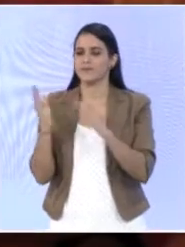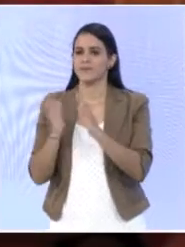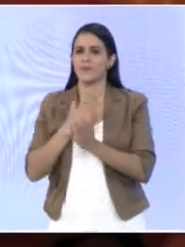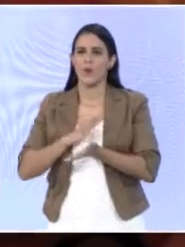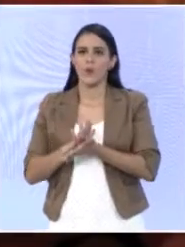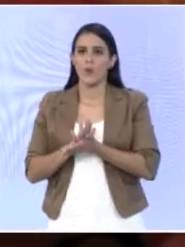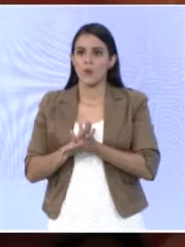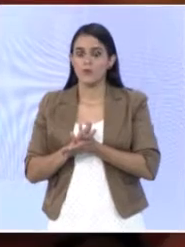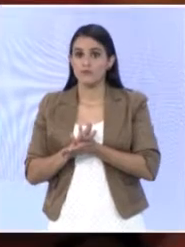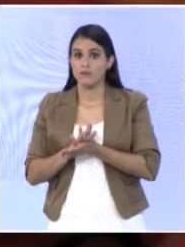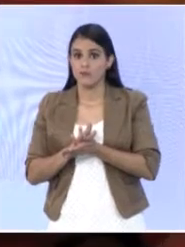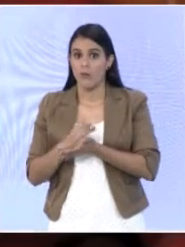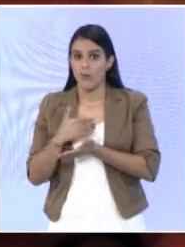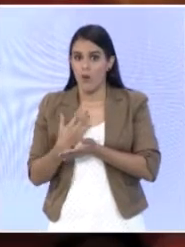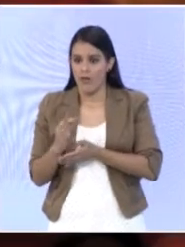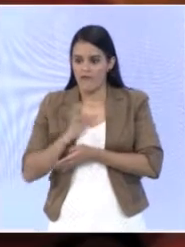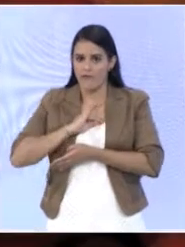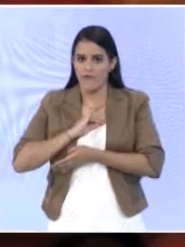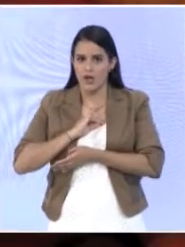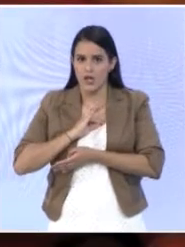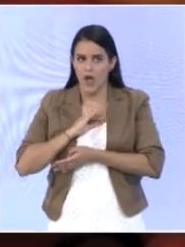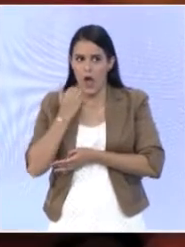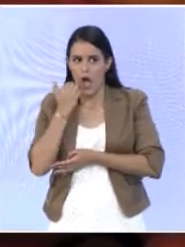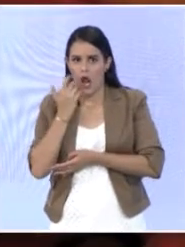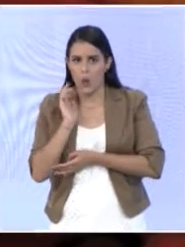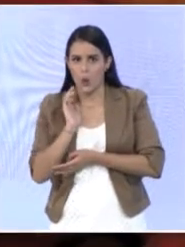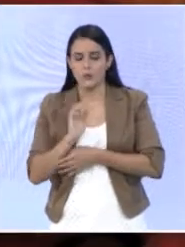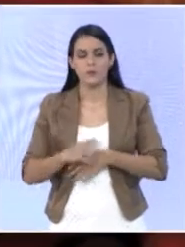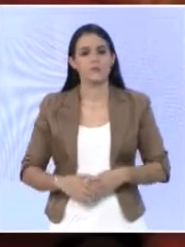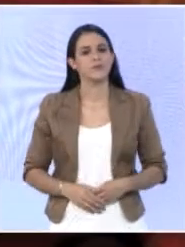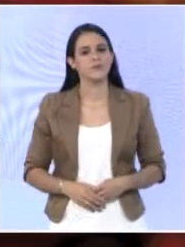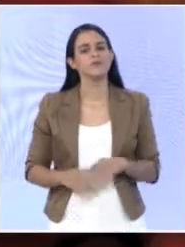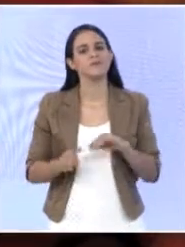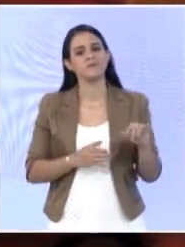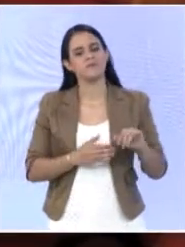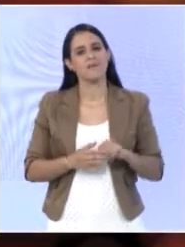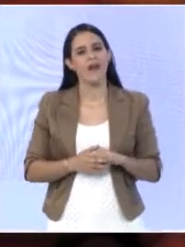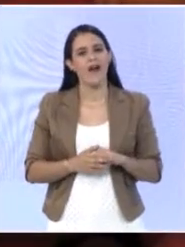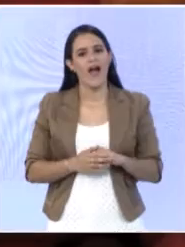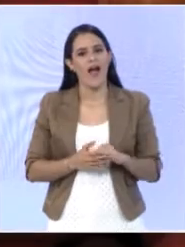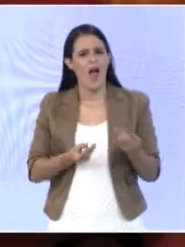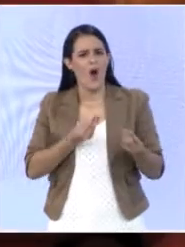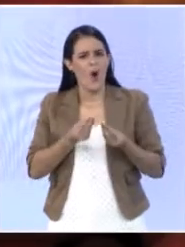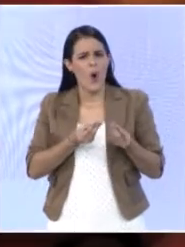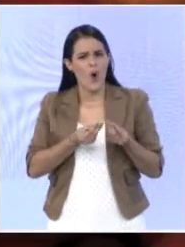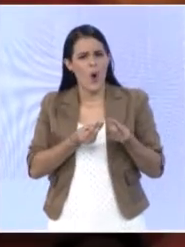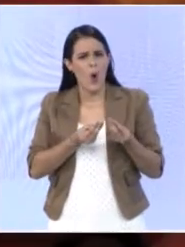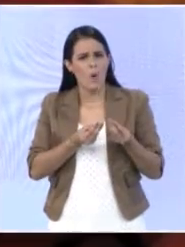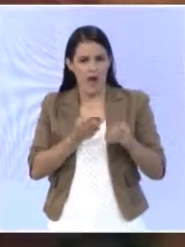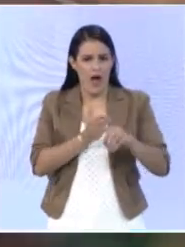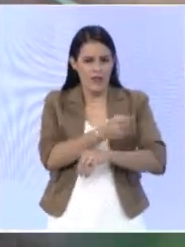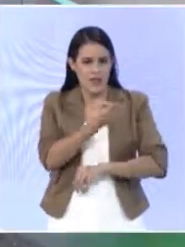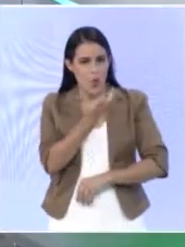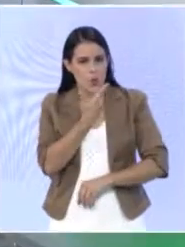en los días puede comenzar a sentir ese tipo de problemas también quería hablar sobre el tratamiento nos decía en la